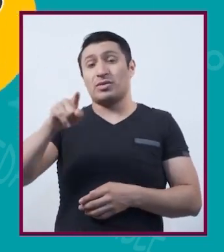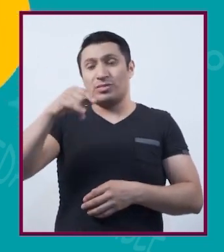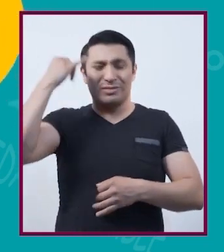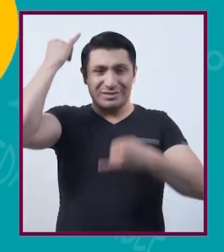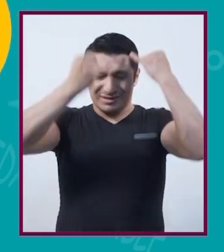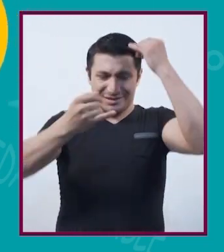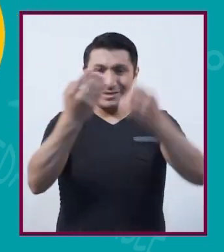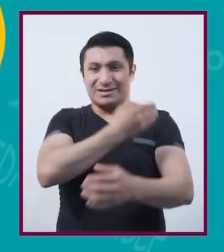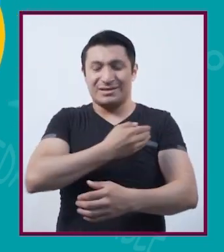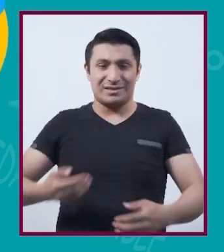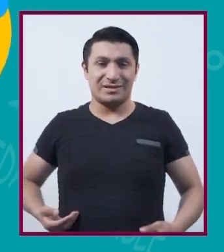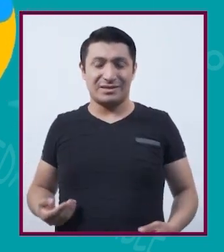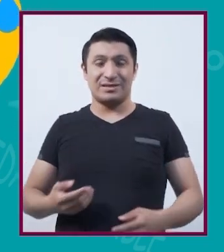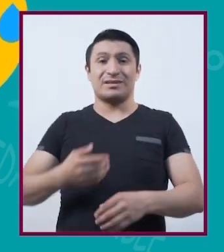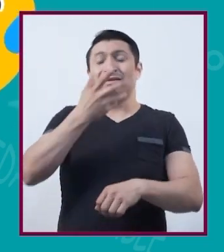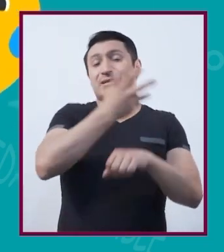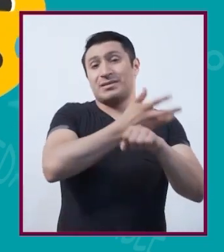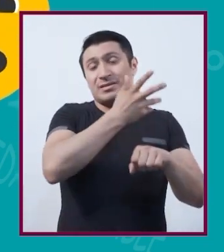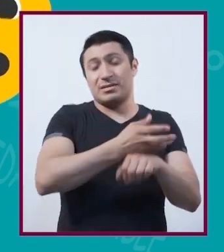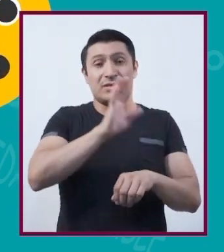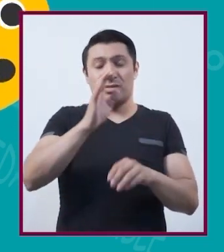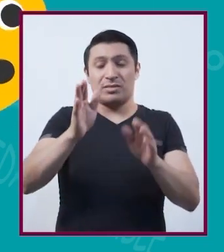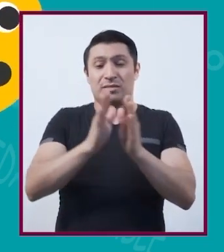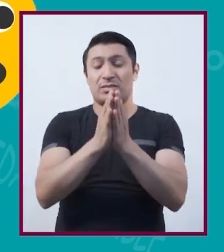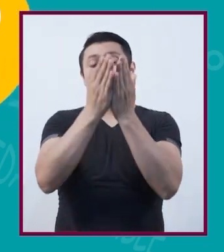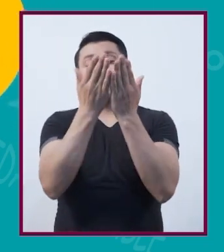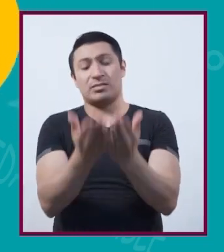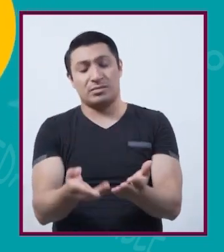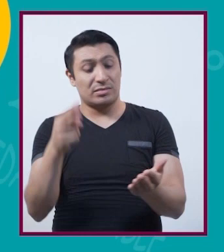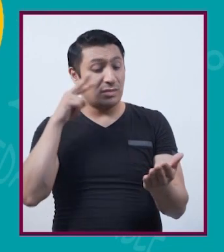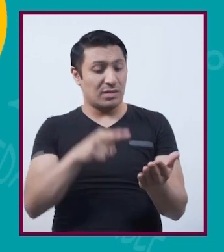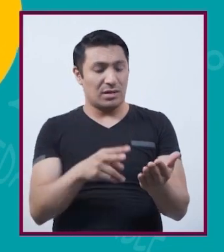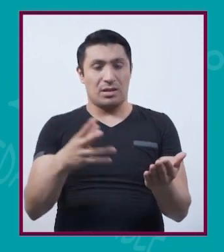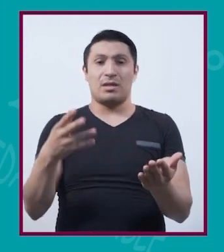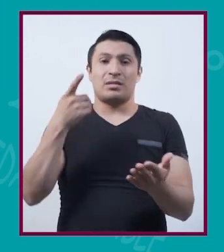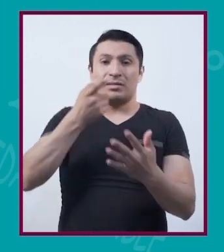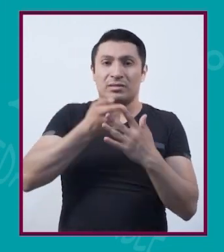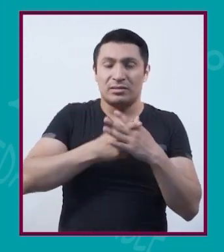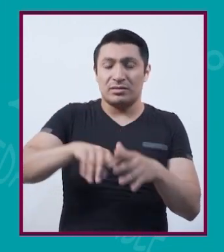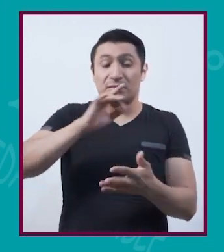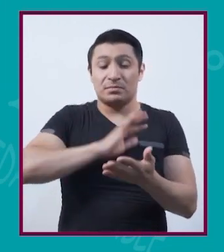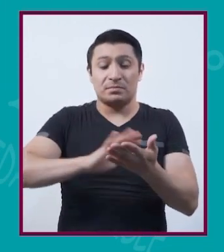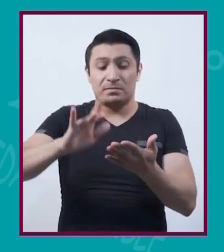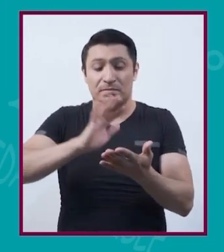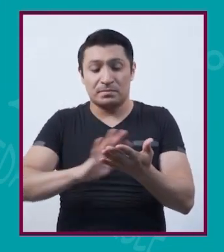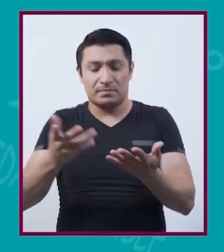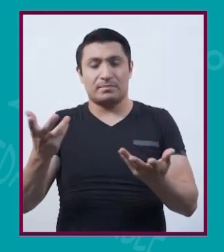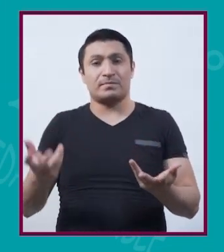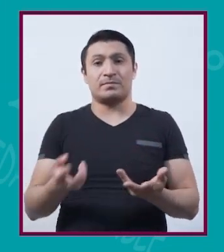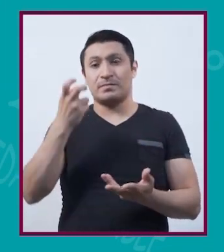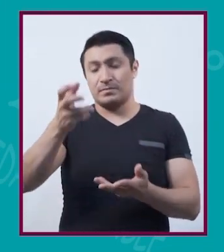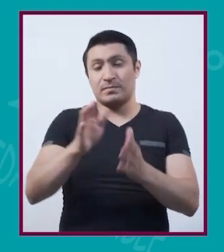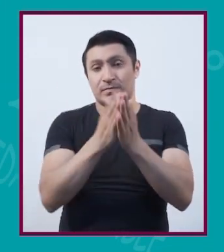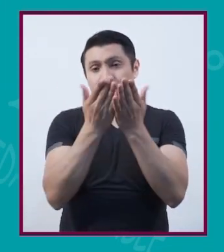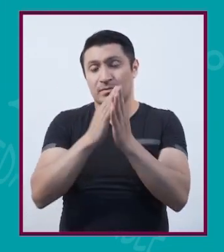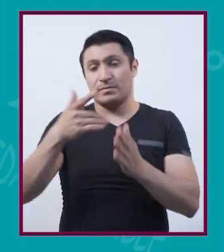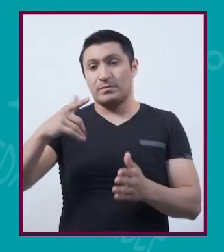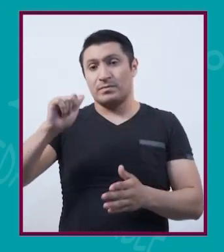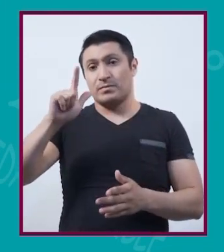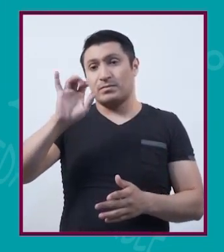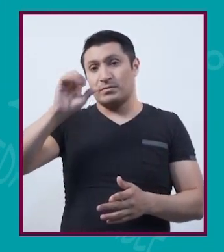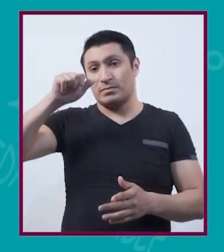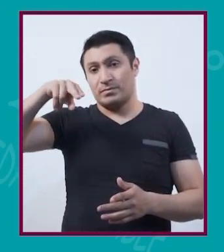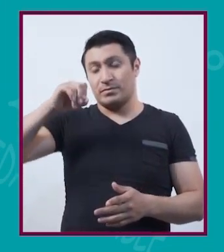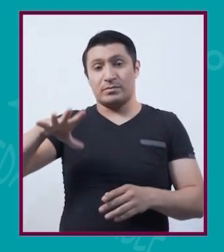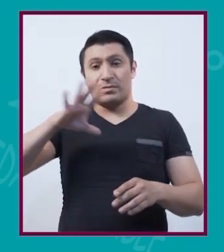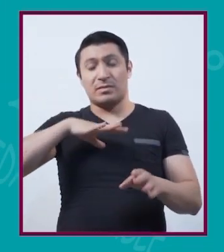leer? Esta obra de Galeano ataca directamente a Estados Unidos, así como a otras naciones. En él asegura